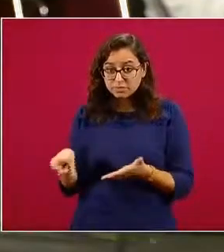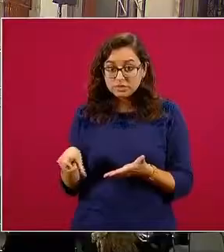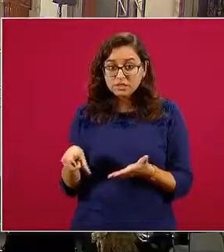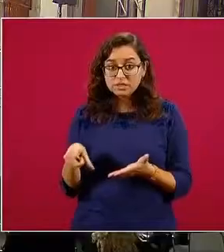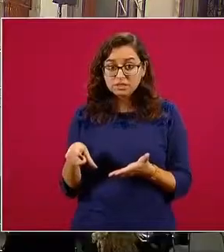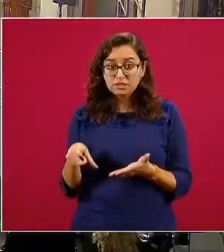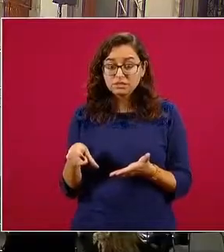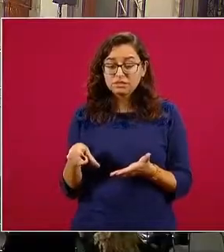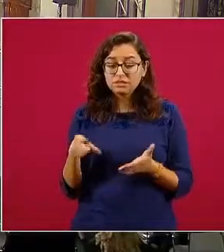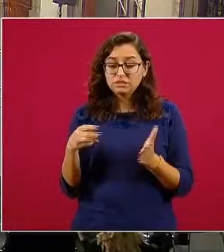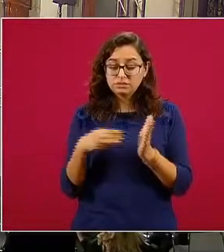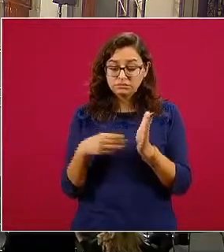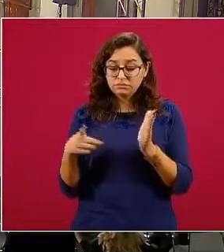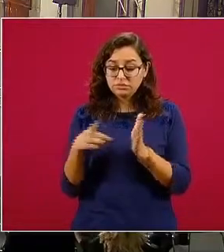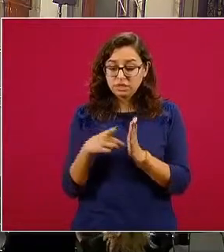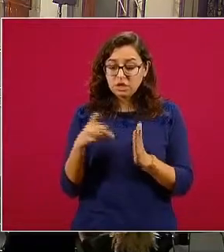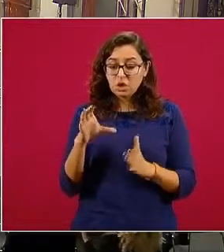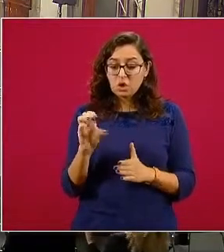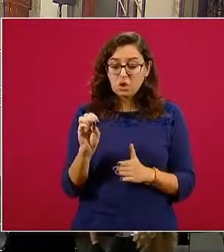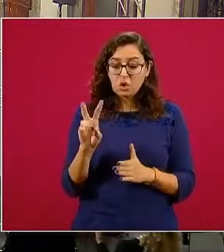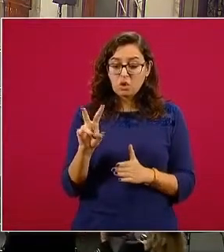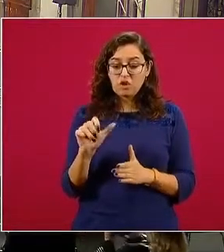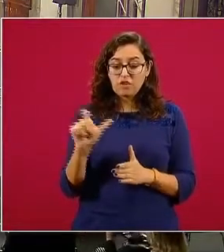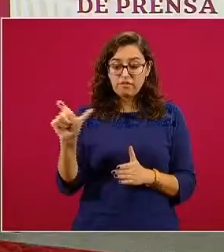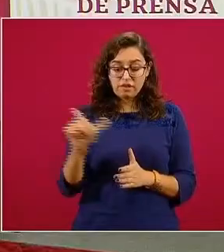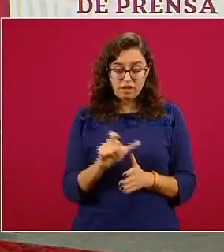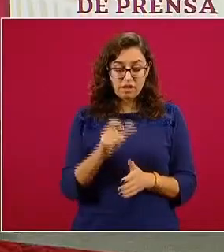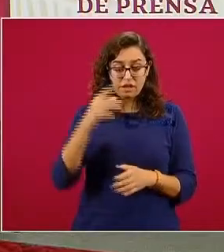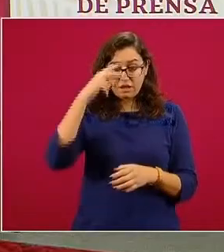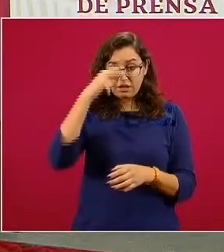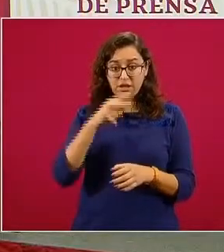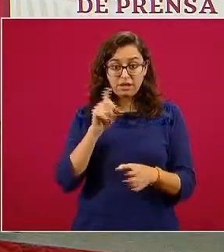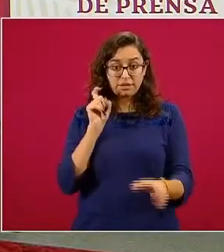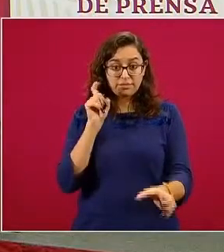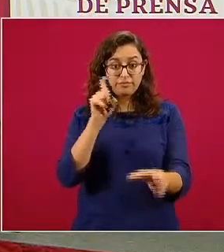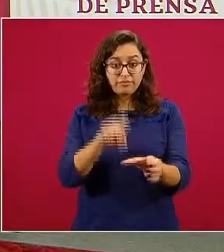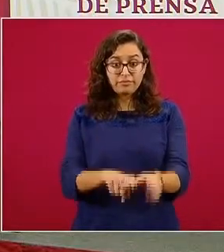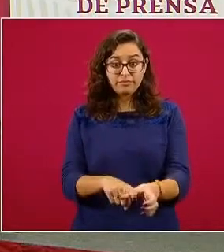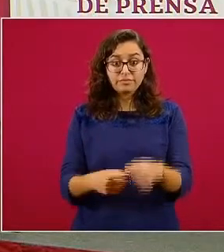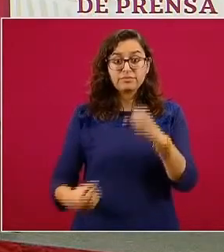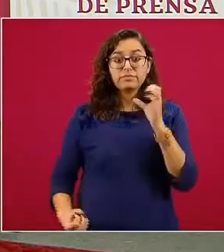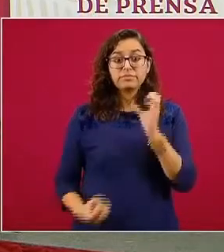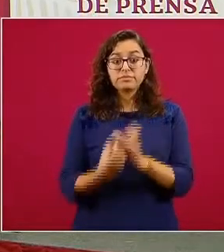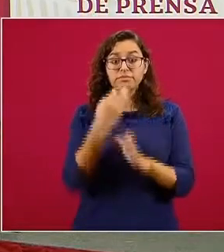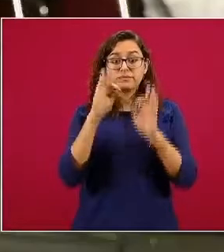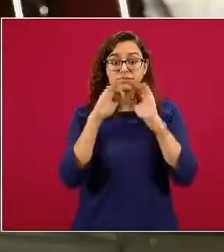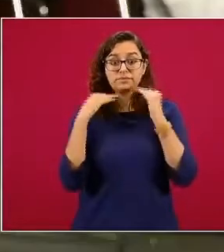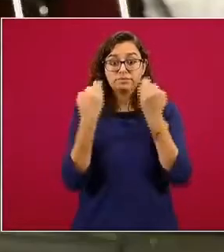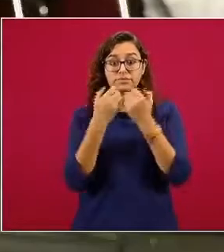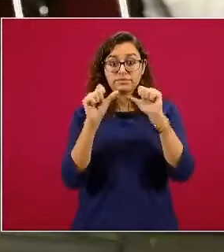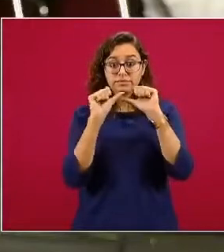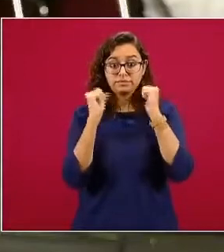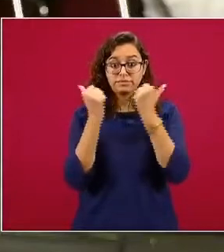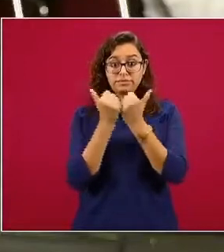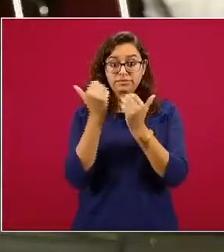este método COVAX al que está adscrito México, se rige bajo los nuevos criterios de asociación y